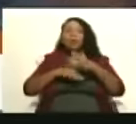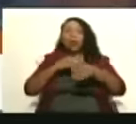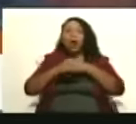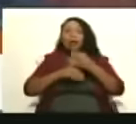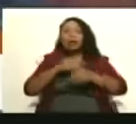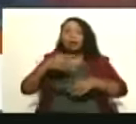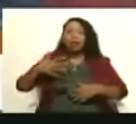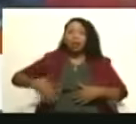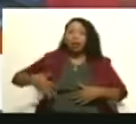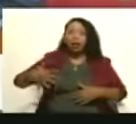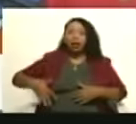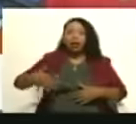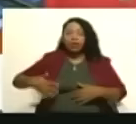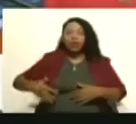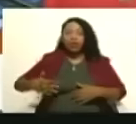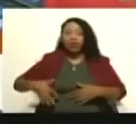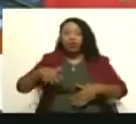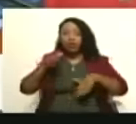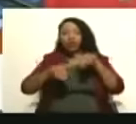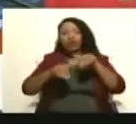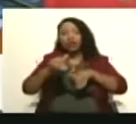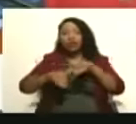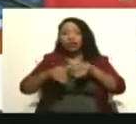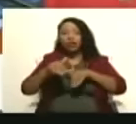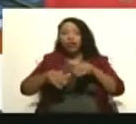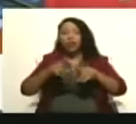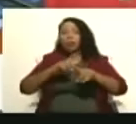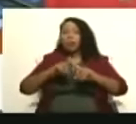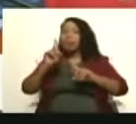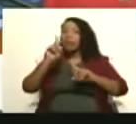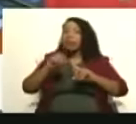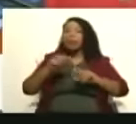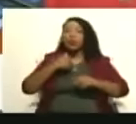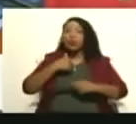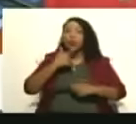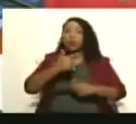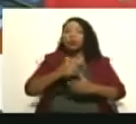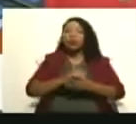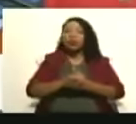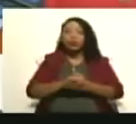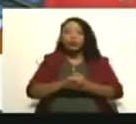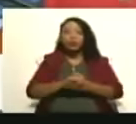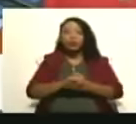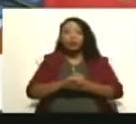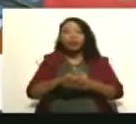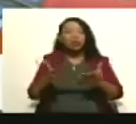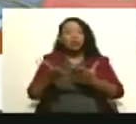ejercer ese derecho. Vamos a votar. Pero también digo que